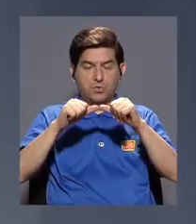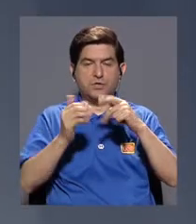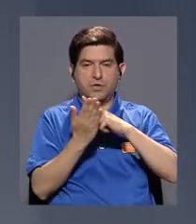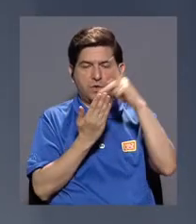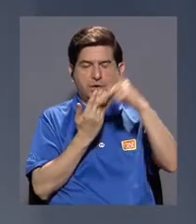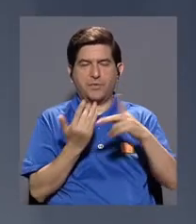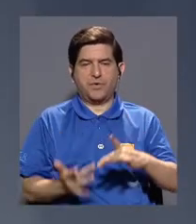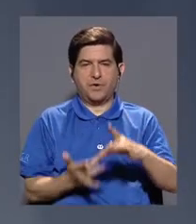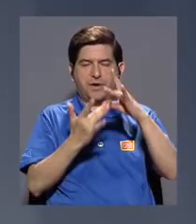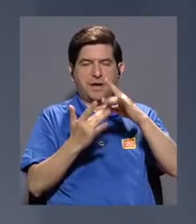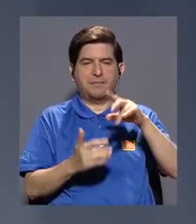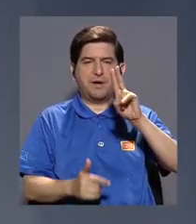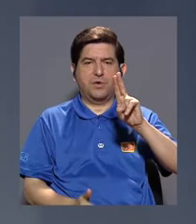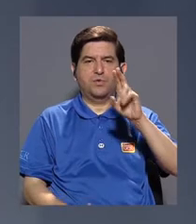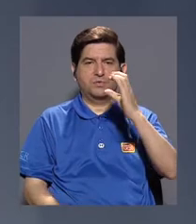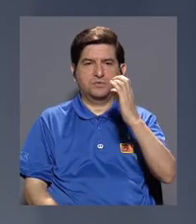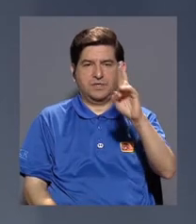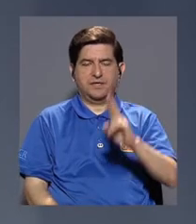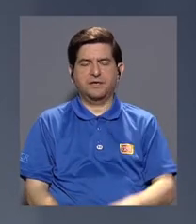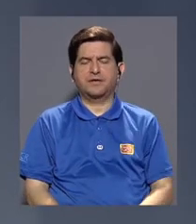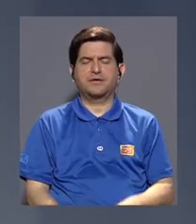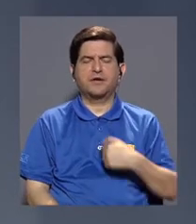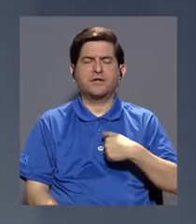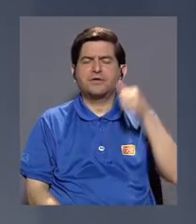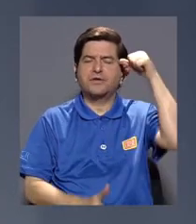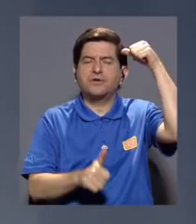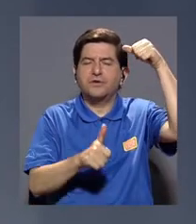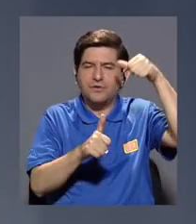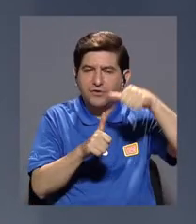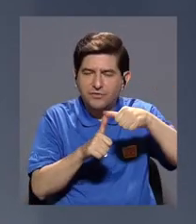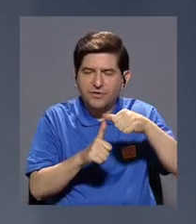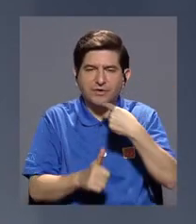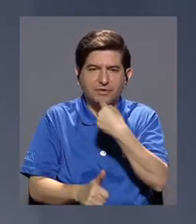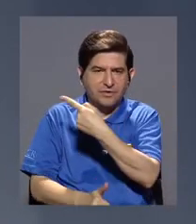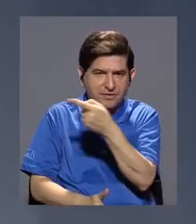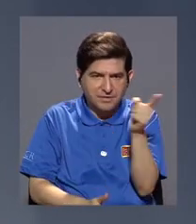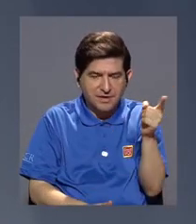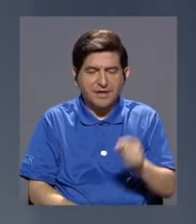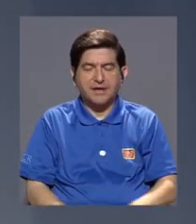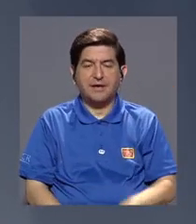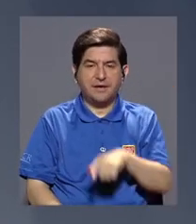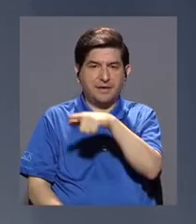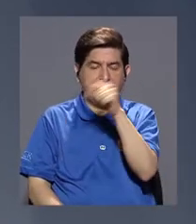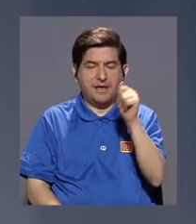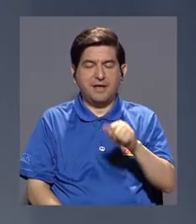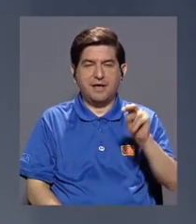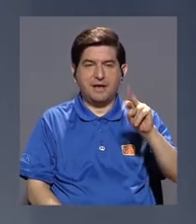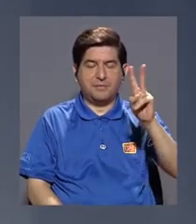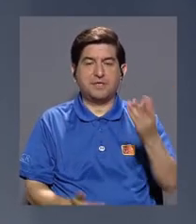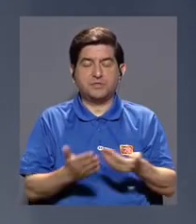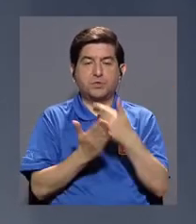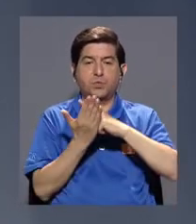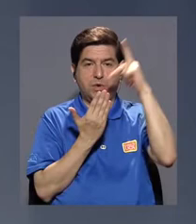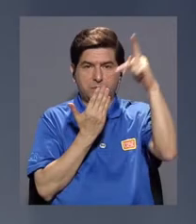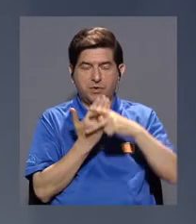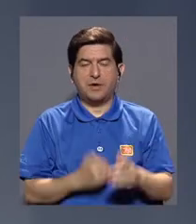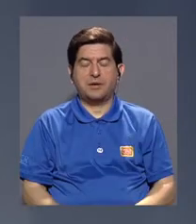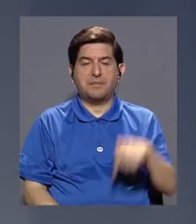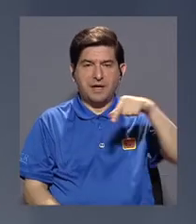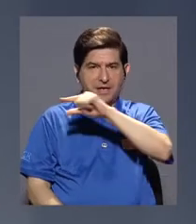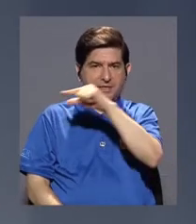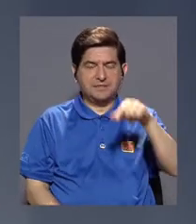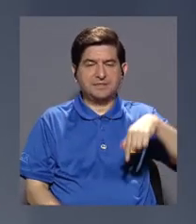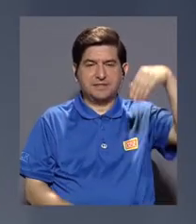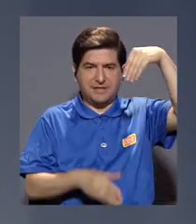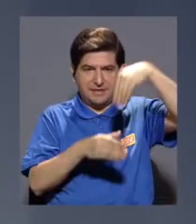Regresamos a Especiales Universidad de Costa Rica. Quisiera recordarles que este mes de noviembre estrenamos un programa que se llama Esta